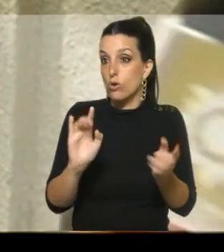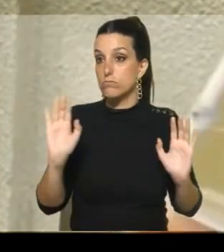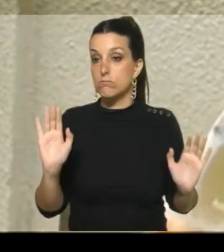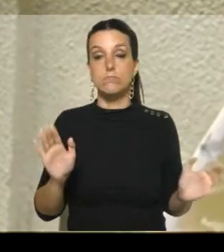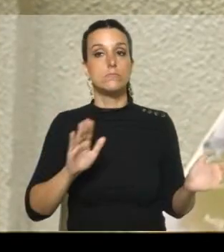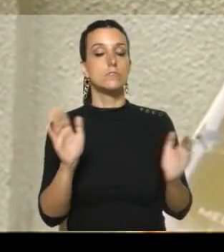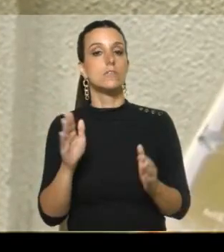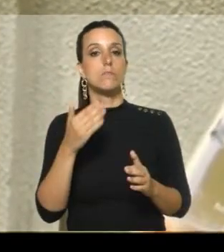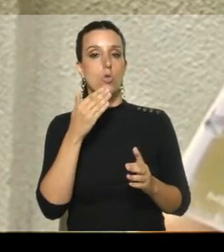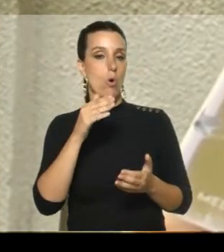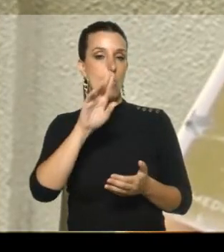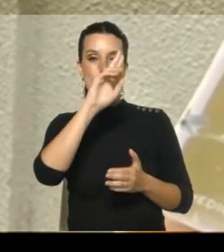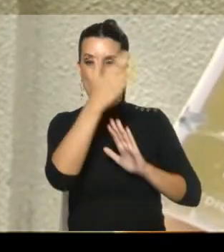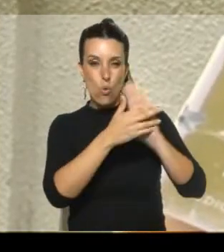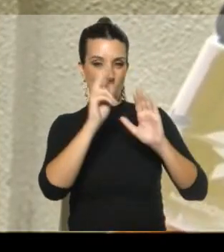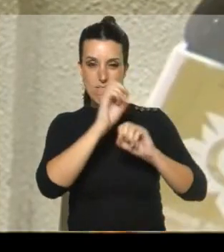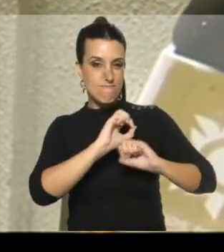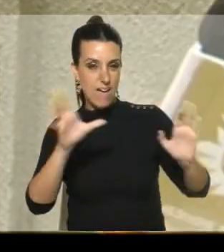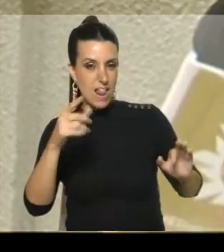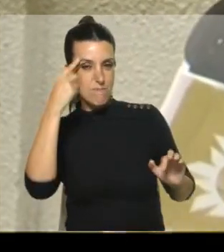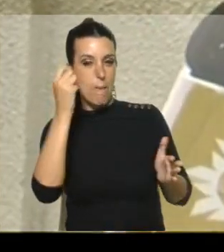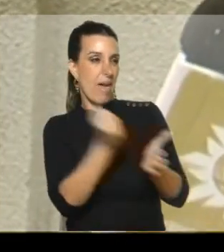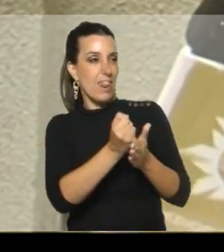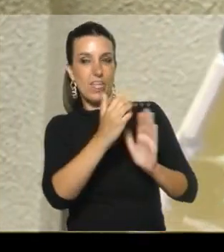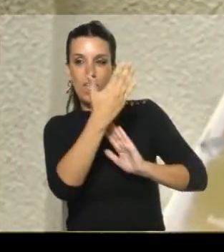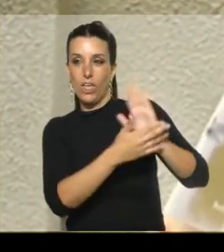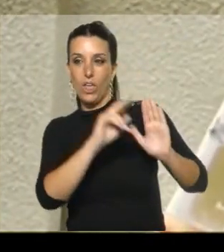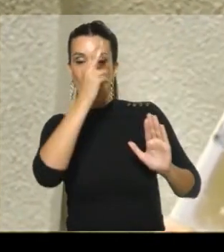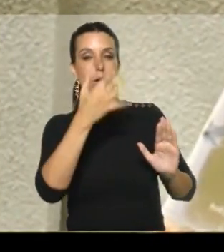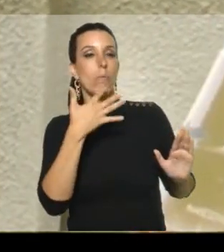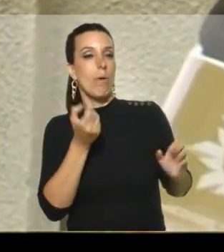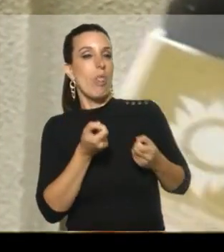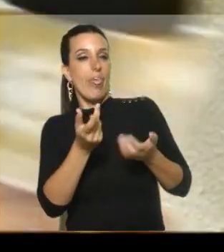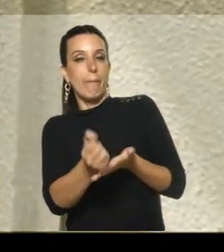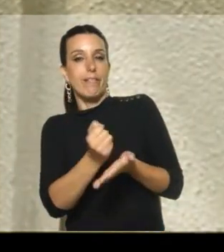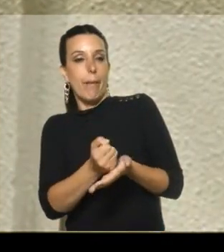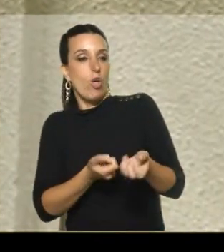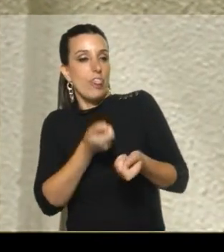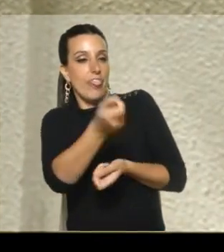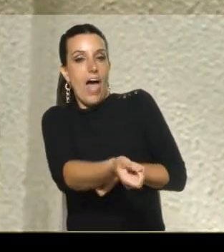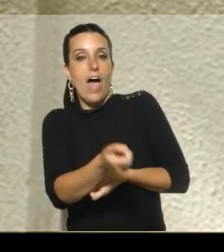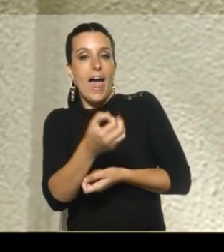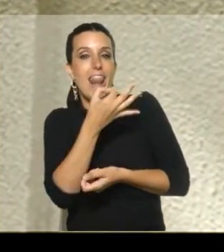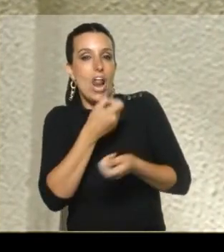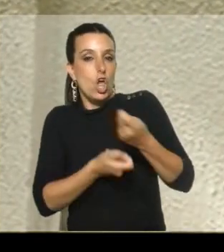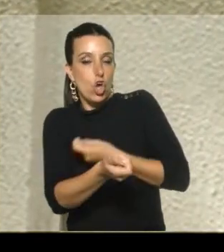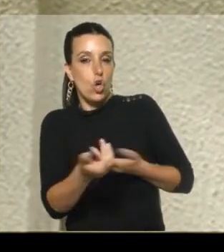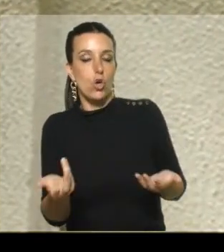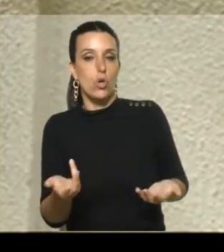¿Queda mal parado el país teniendo este antecedente de darle un pasaporte a un narcotraficante? Yo creo